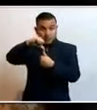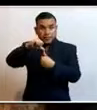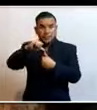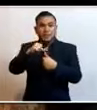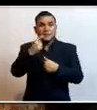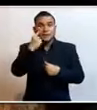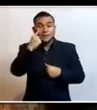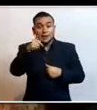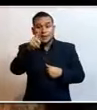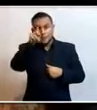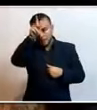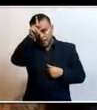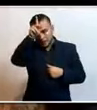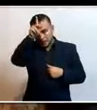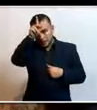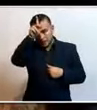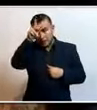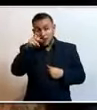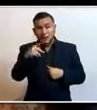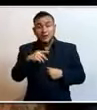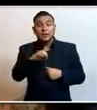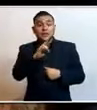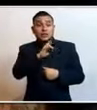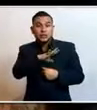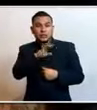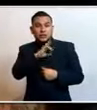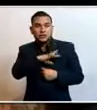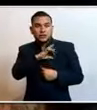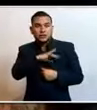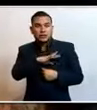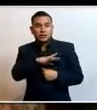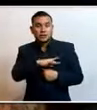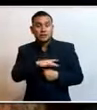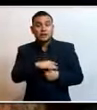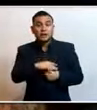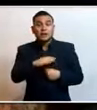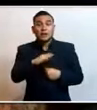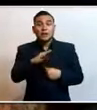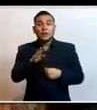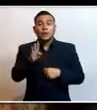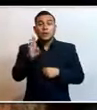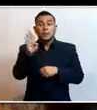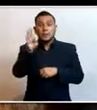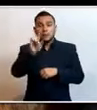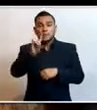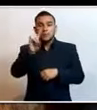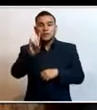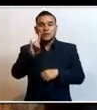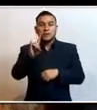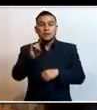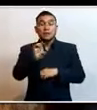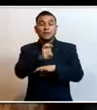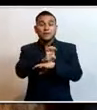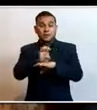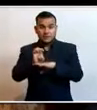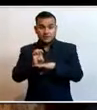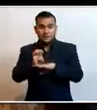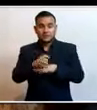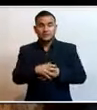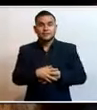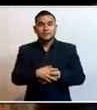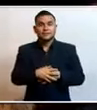está pasando en Perú, en Chile, en Bolivia, en Ecuador,